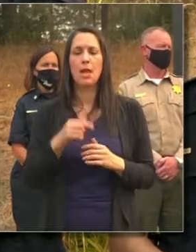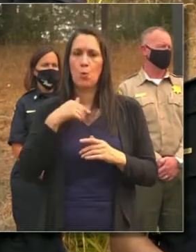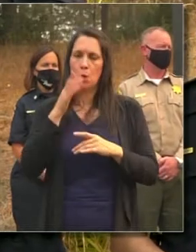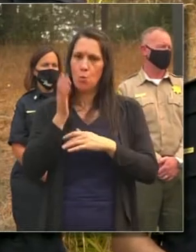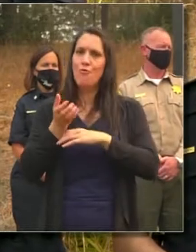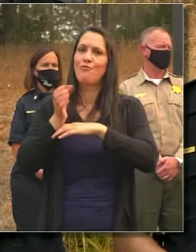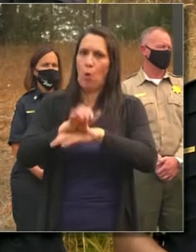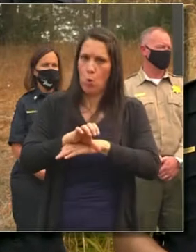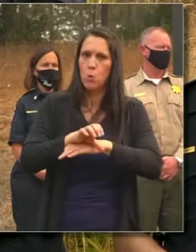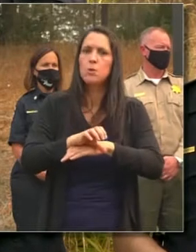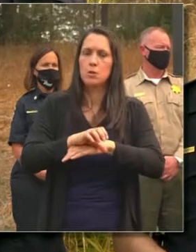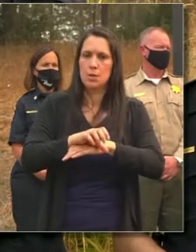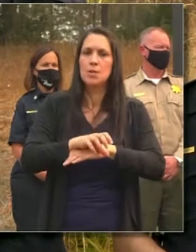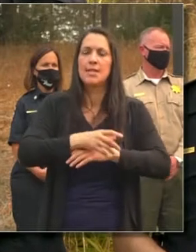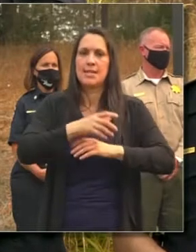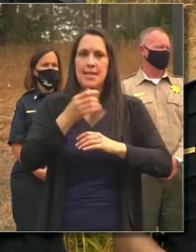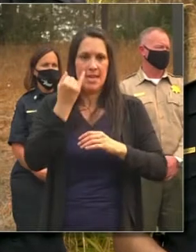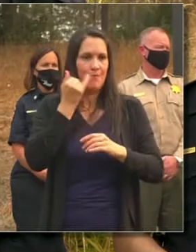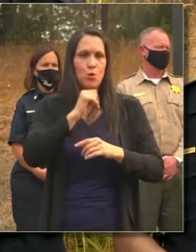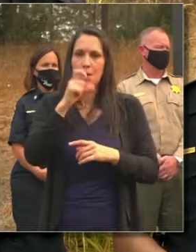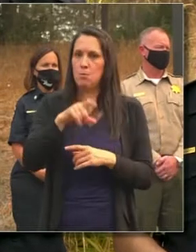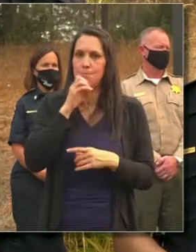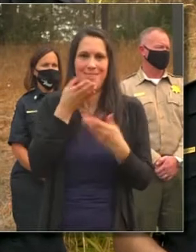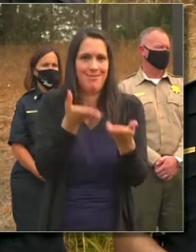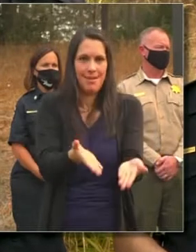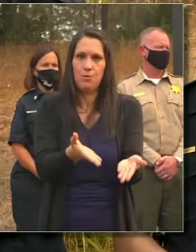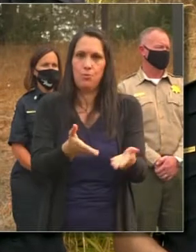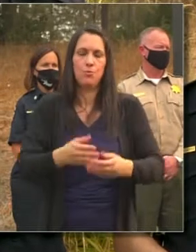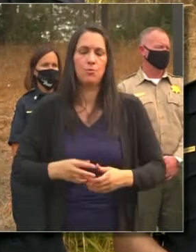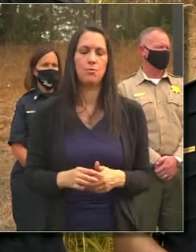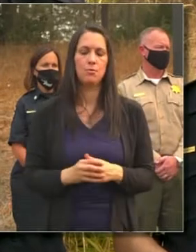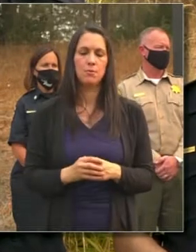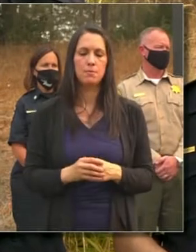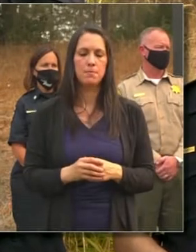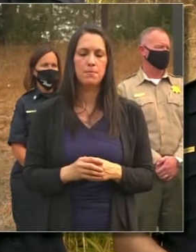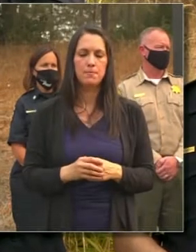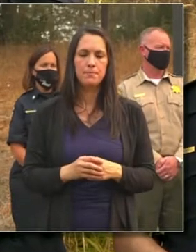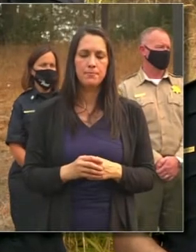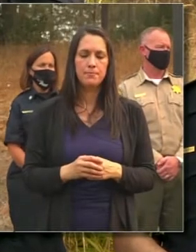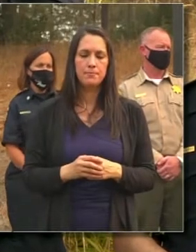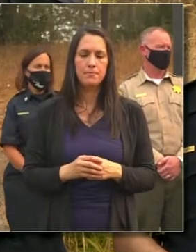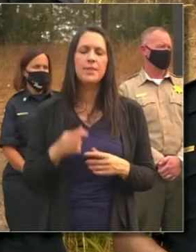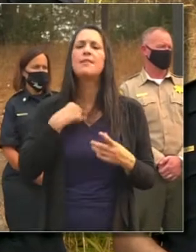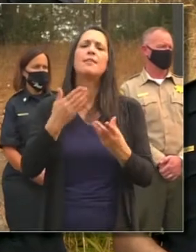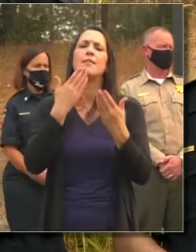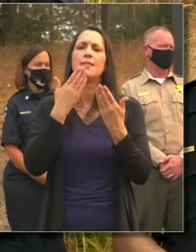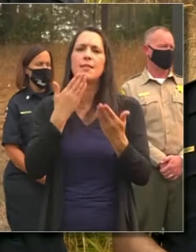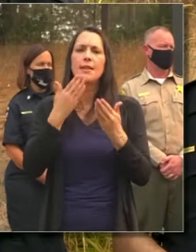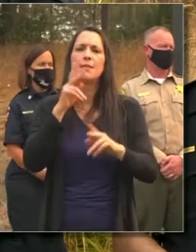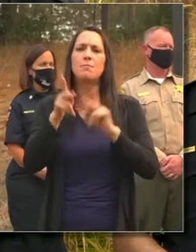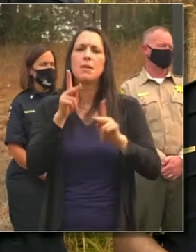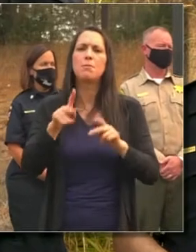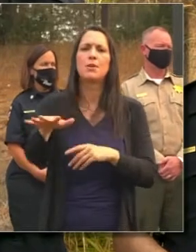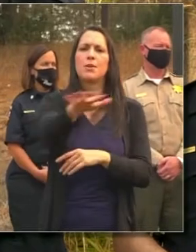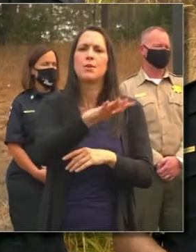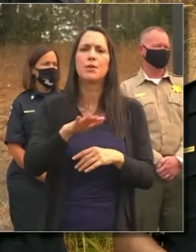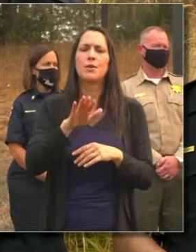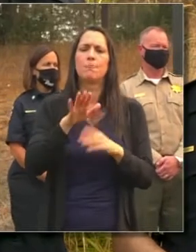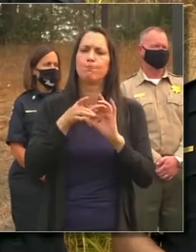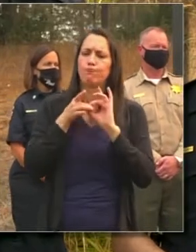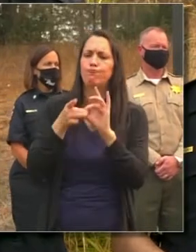procesado de manera adecuada usted no debería estar necesarias y la última cosa que quiero hacer es dar las gracias al público por su cooperación